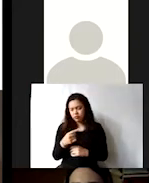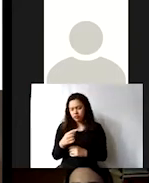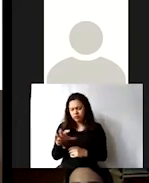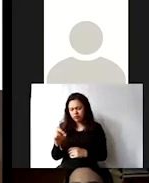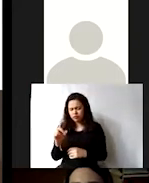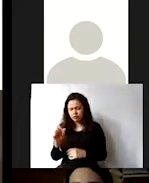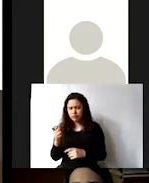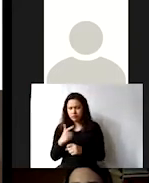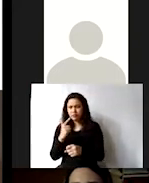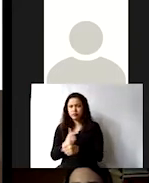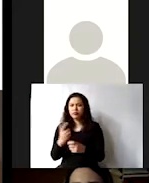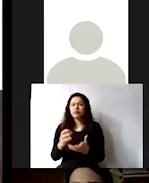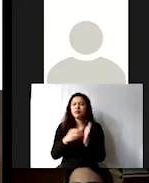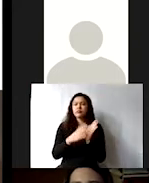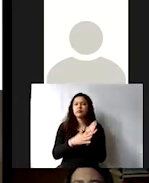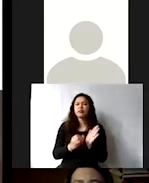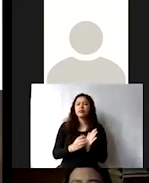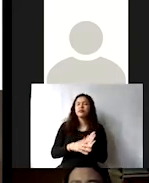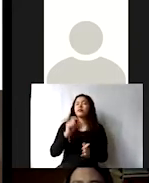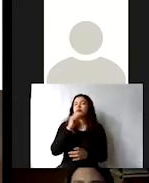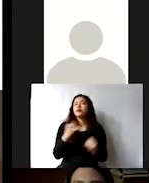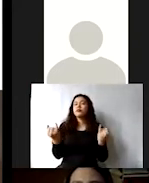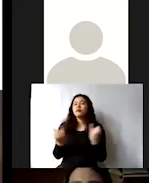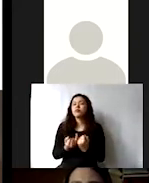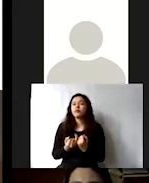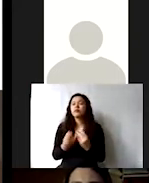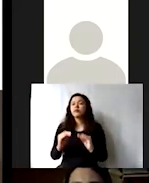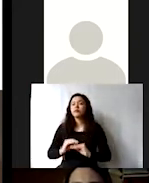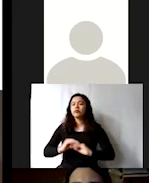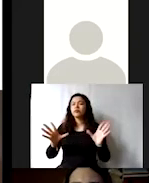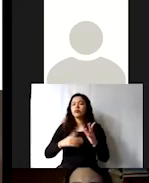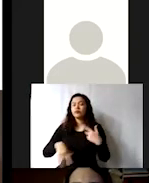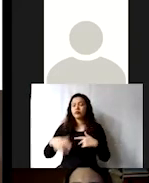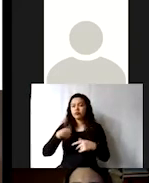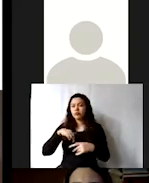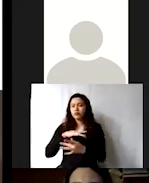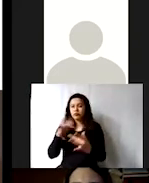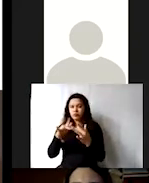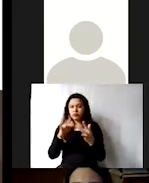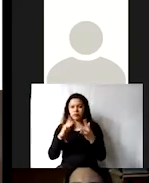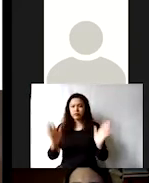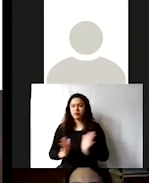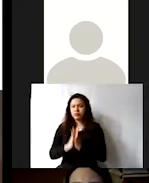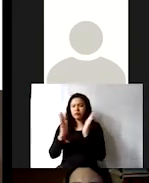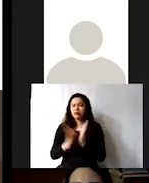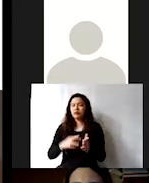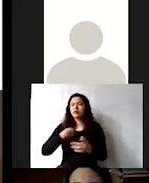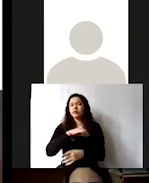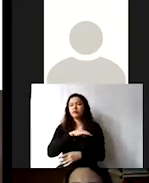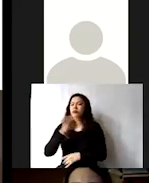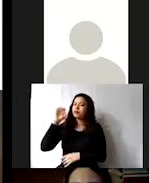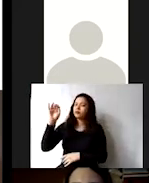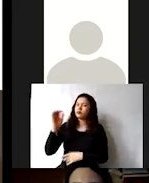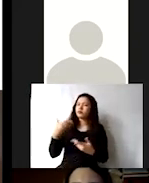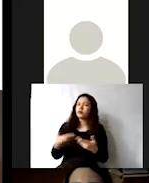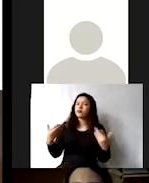ODS, la agenda también, y desde luego en las redes en las que formamos parte, hemos insistido mucho en que hoy por hoy tenemos